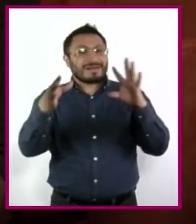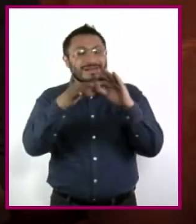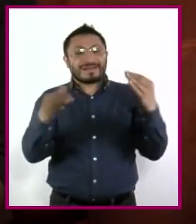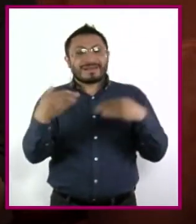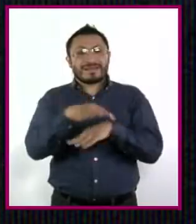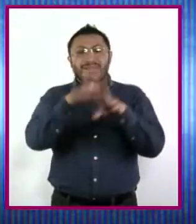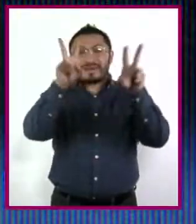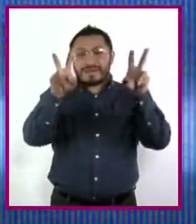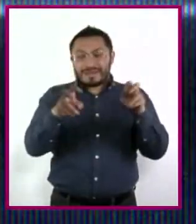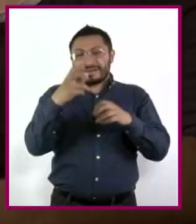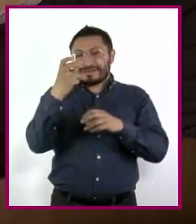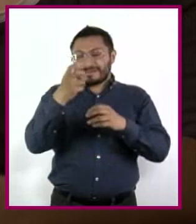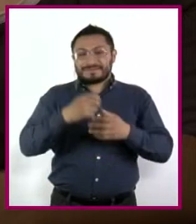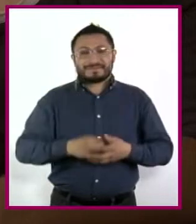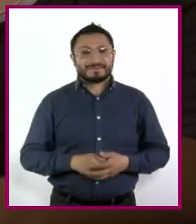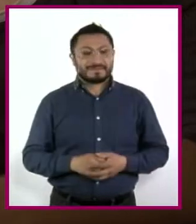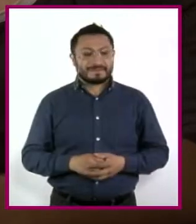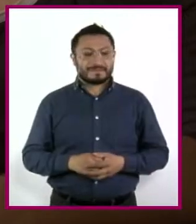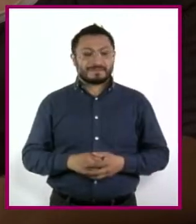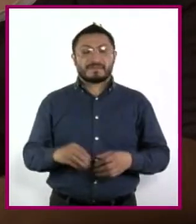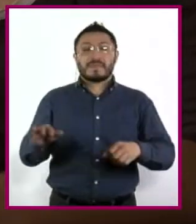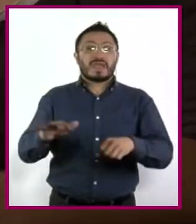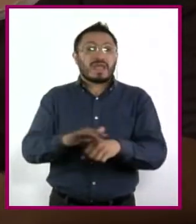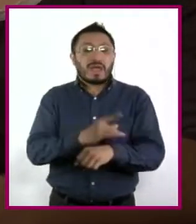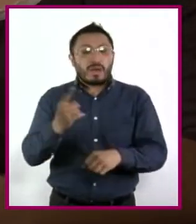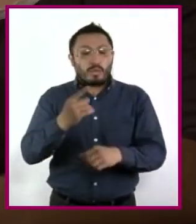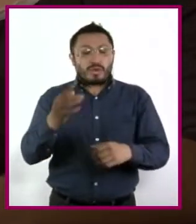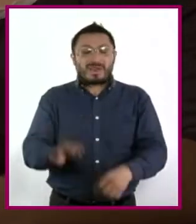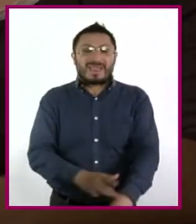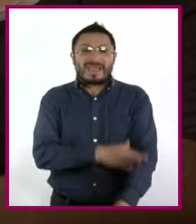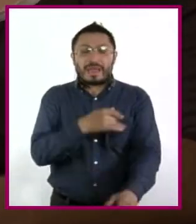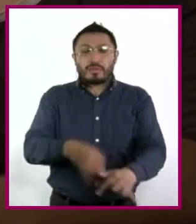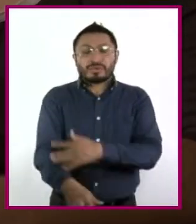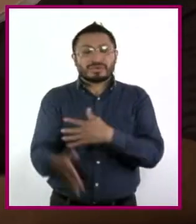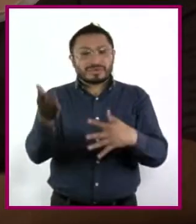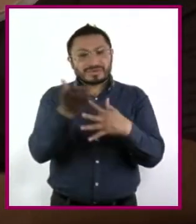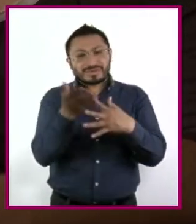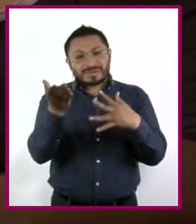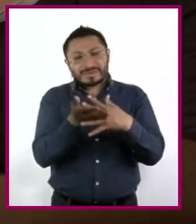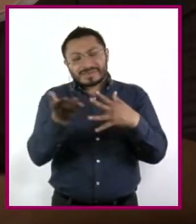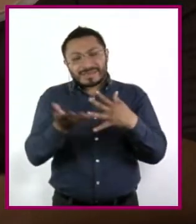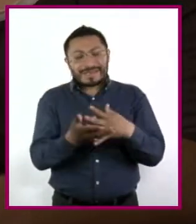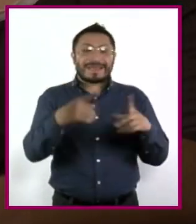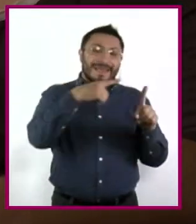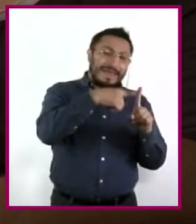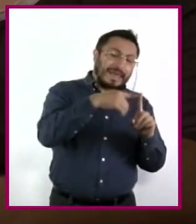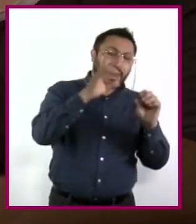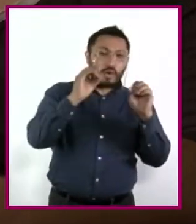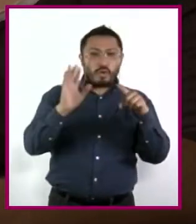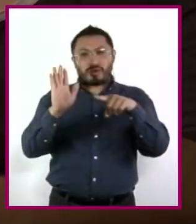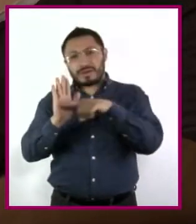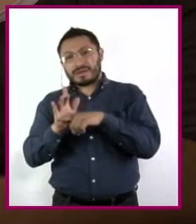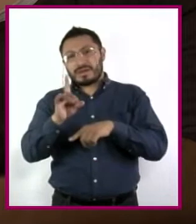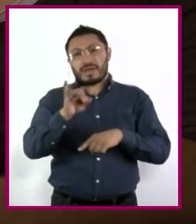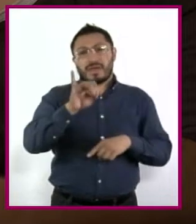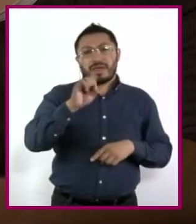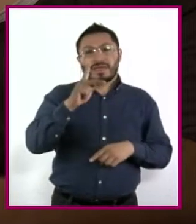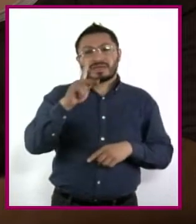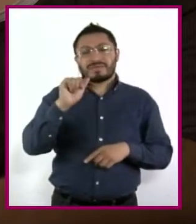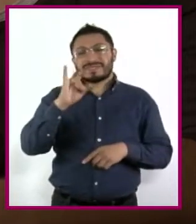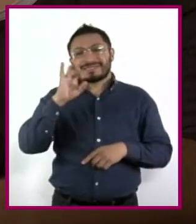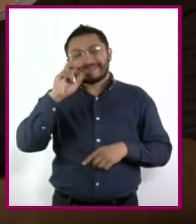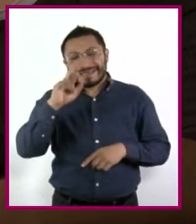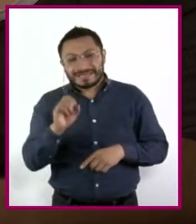aflictivas. ¿Por qué las emociones se clasifican en positivas o negativas, displacenteras o